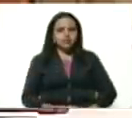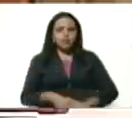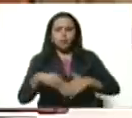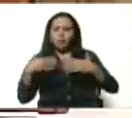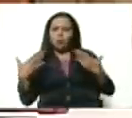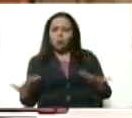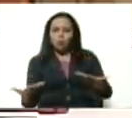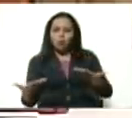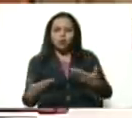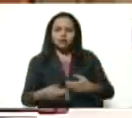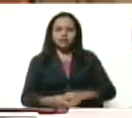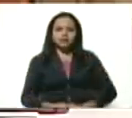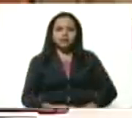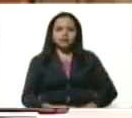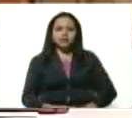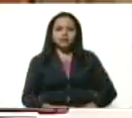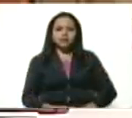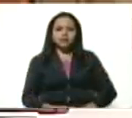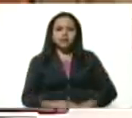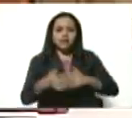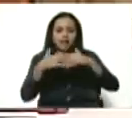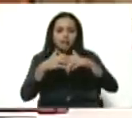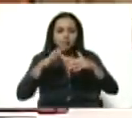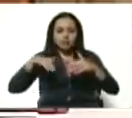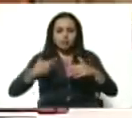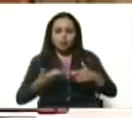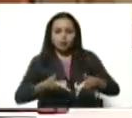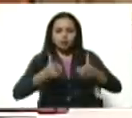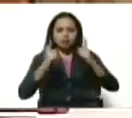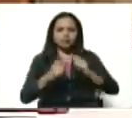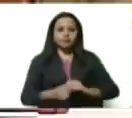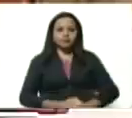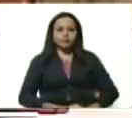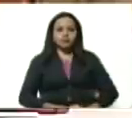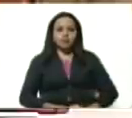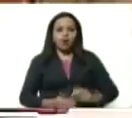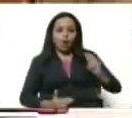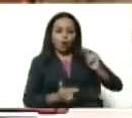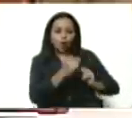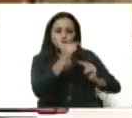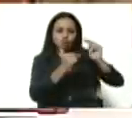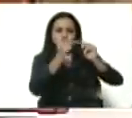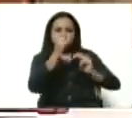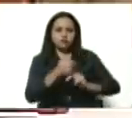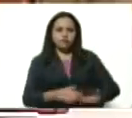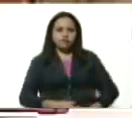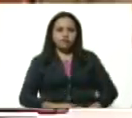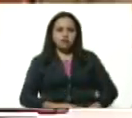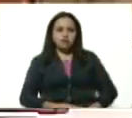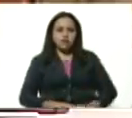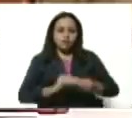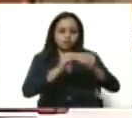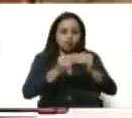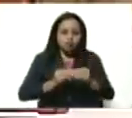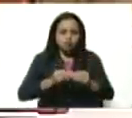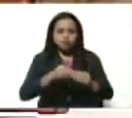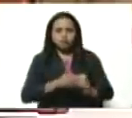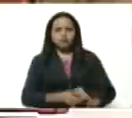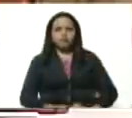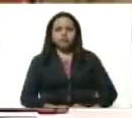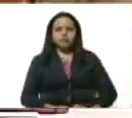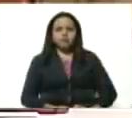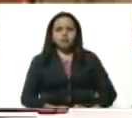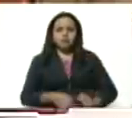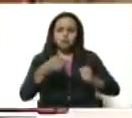esos sectores voy a recordarlos el sector construcción ferreterías industria